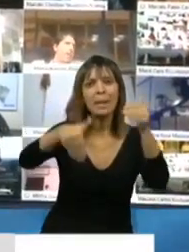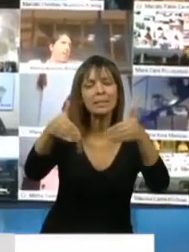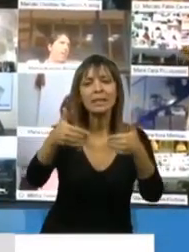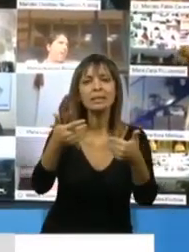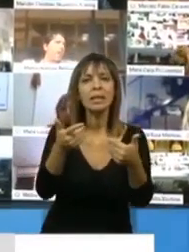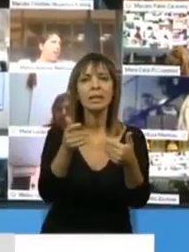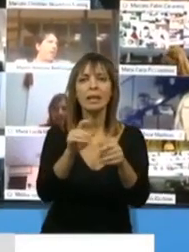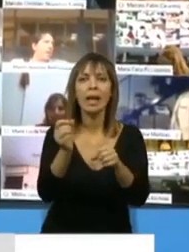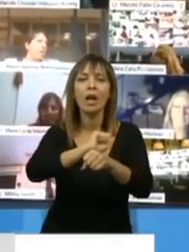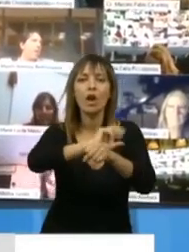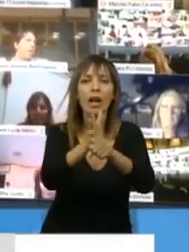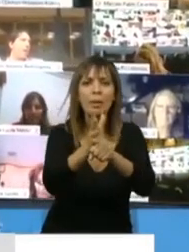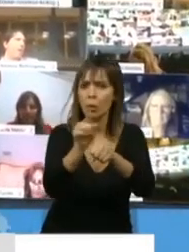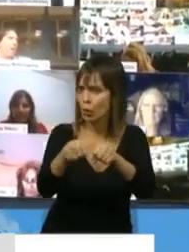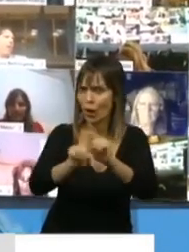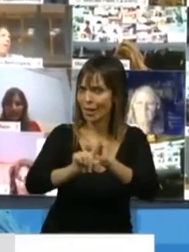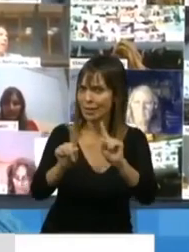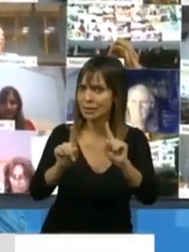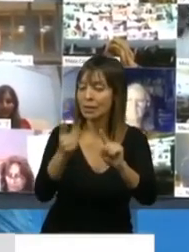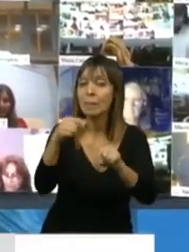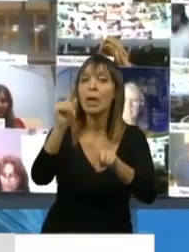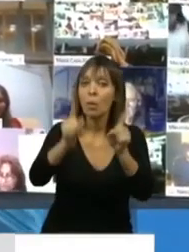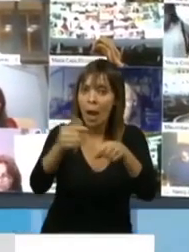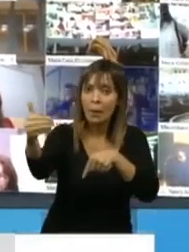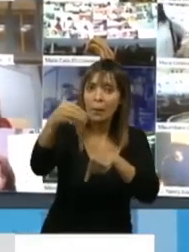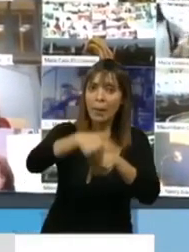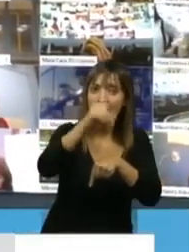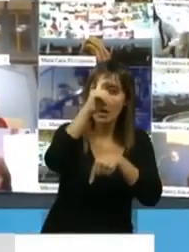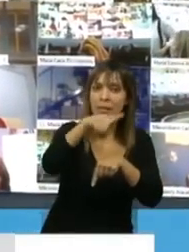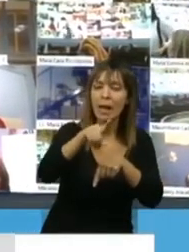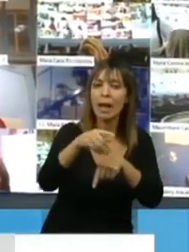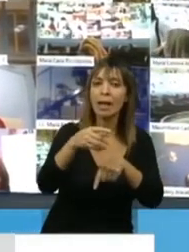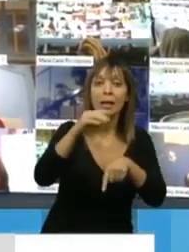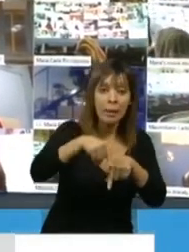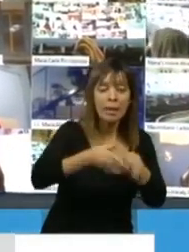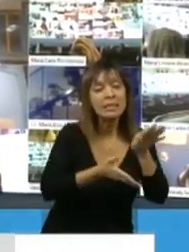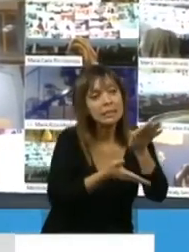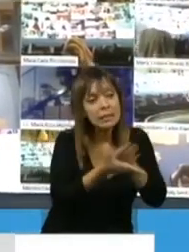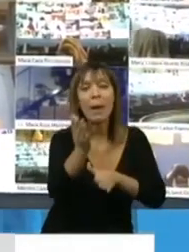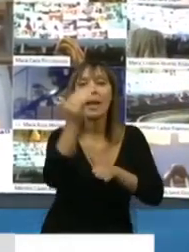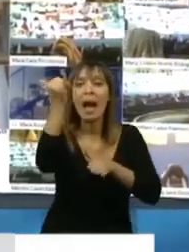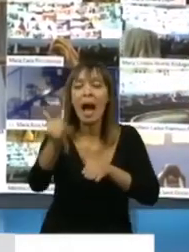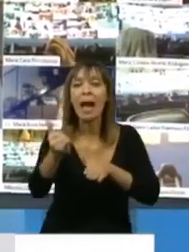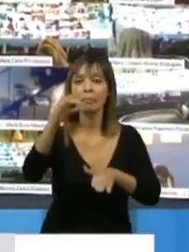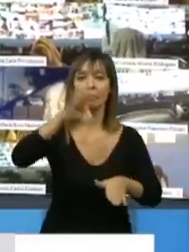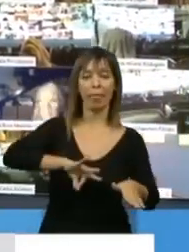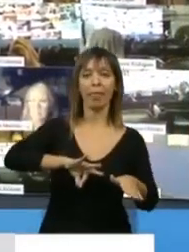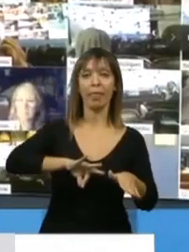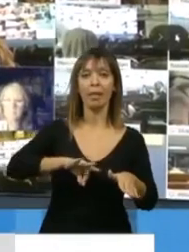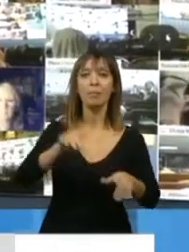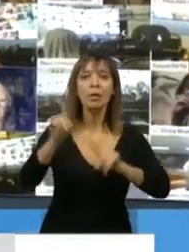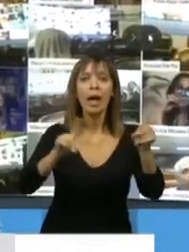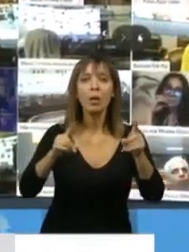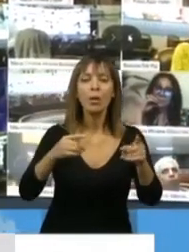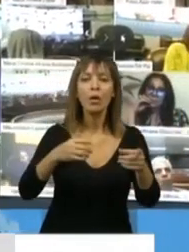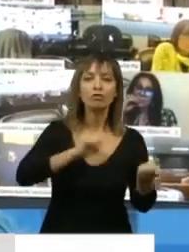con COVID-19, pero sin embargo después sí tienen el COVID-19, porque hay muchos asintomáticos,